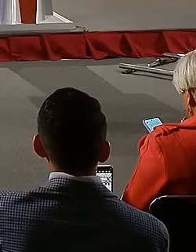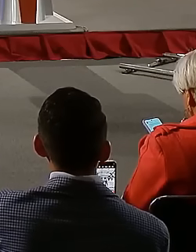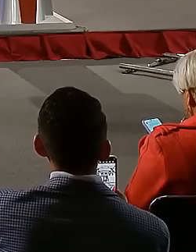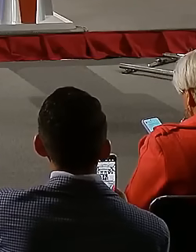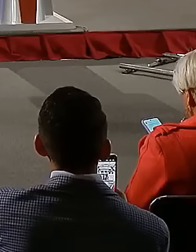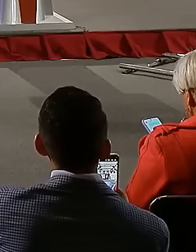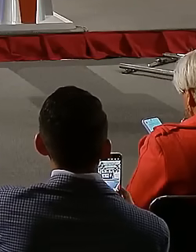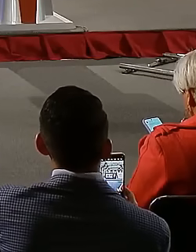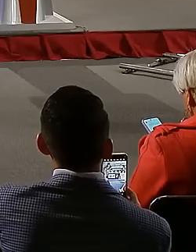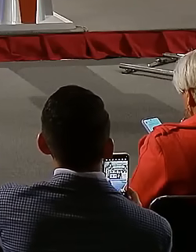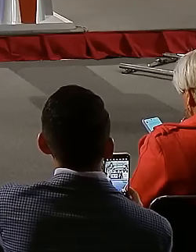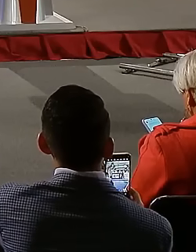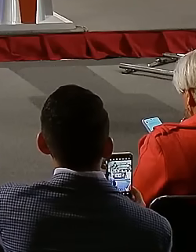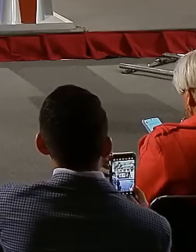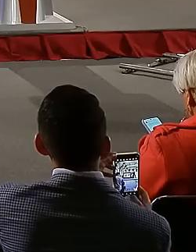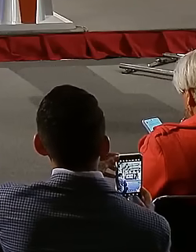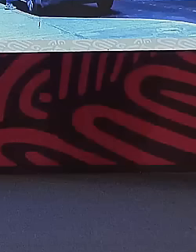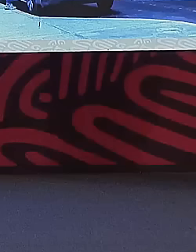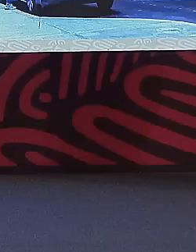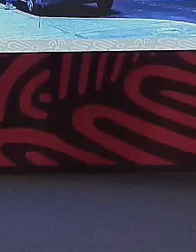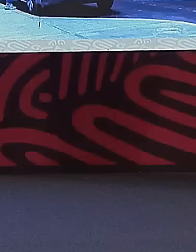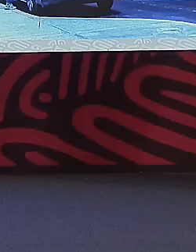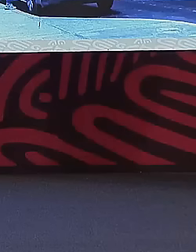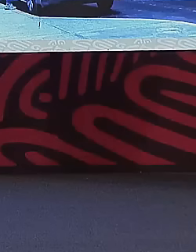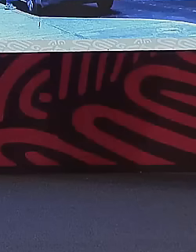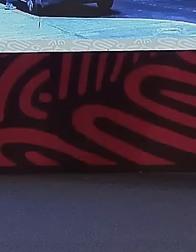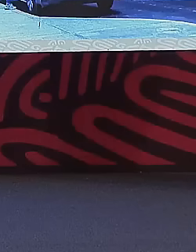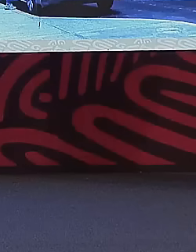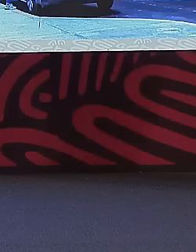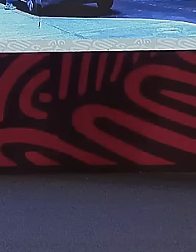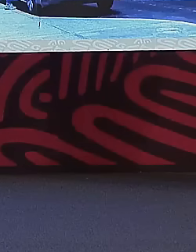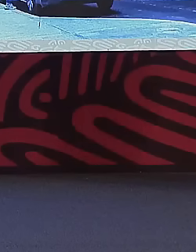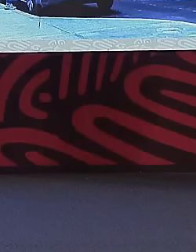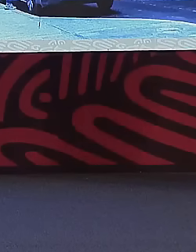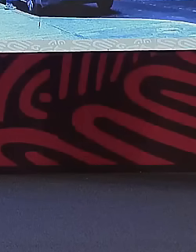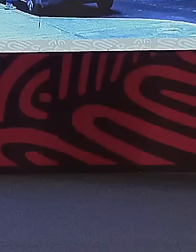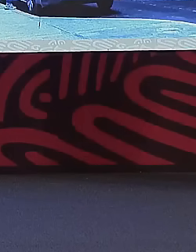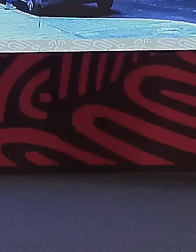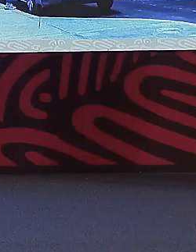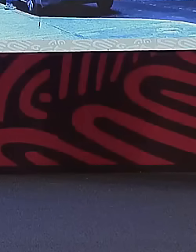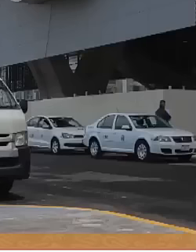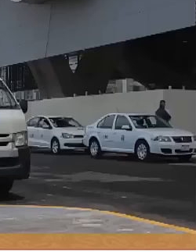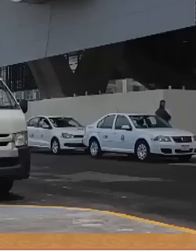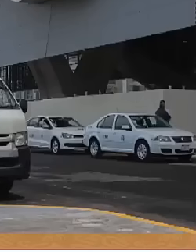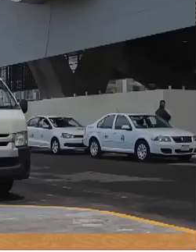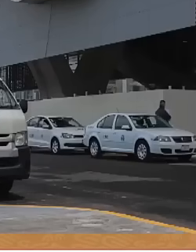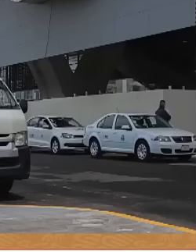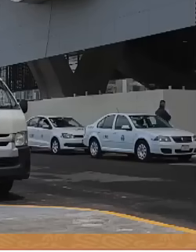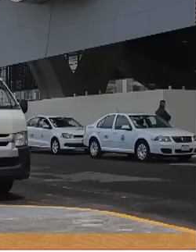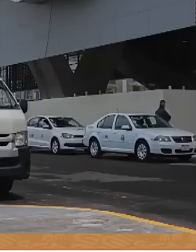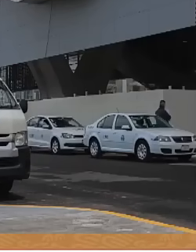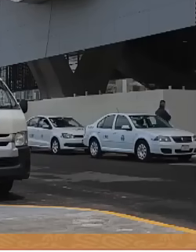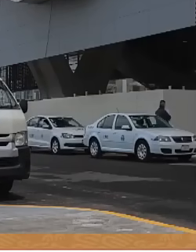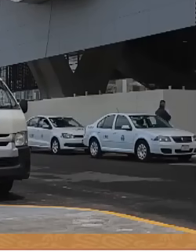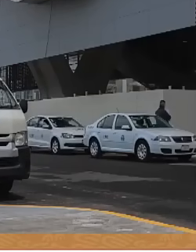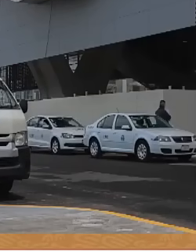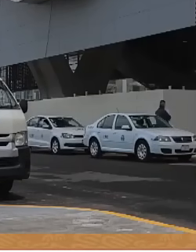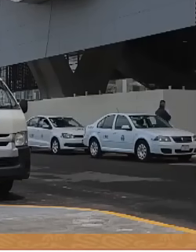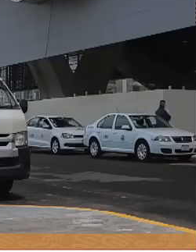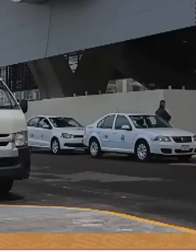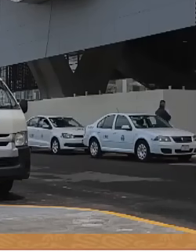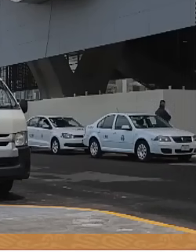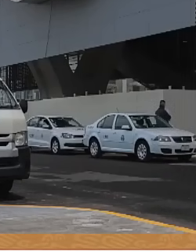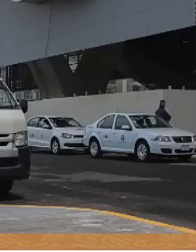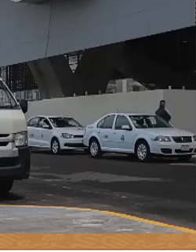sistemas de movilidad conectan con el Parque La Mexicana, con la Glorieta Televisa, con Huawei, con la Plaza Samara, con